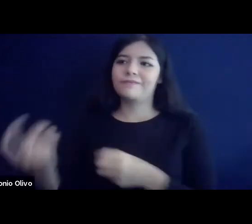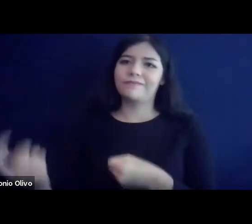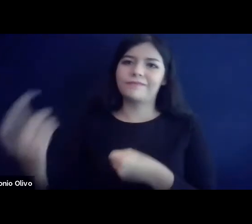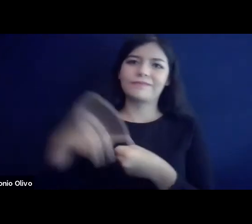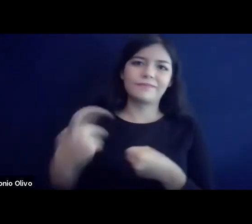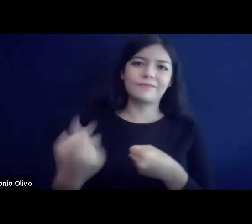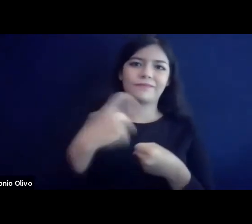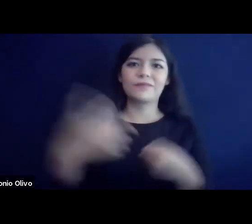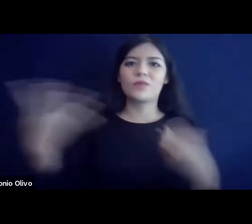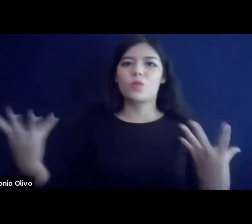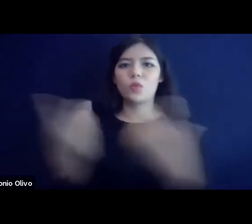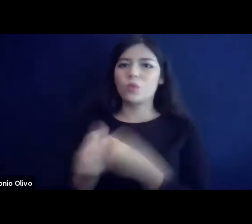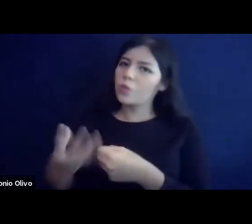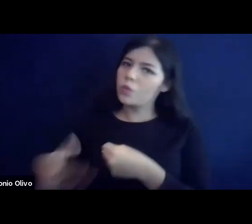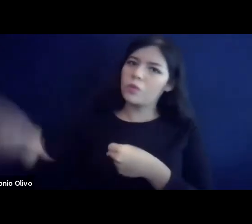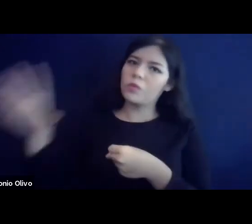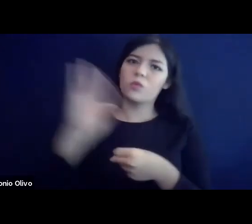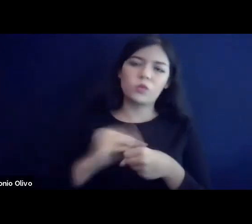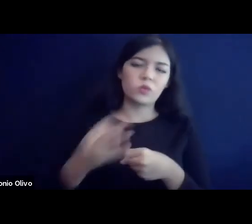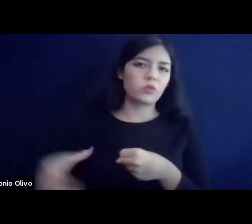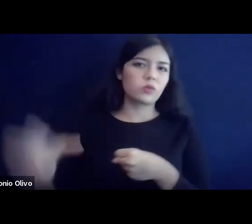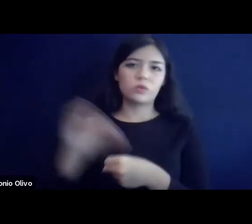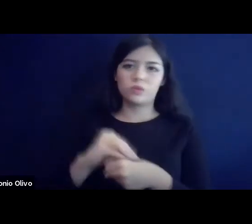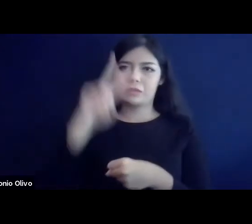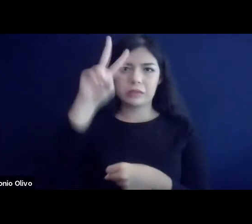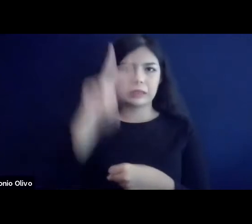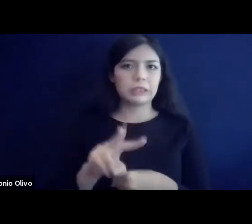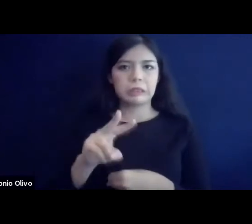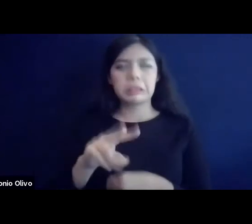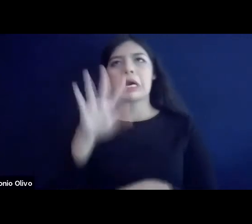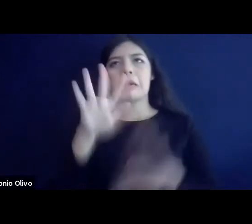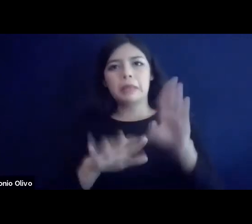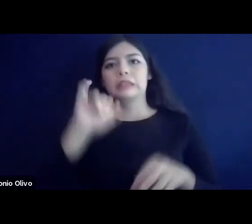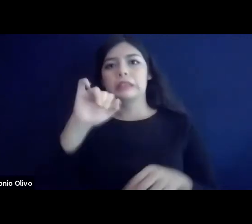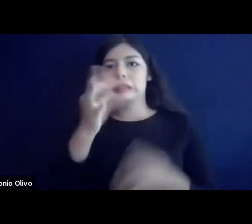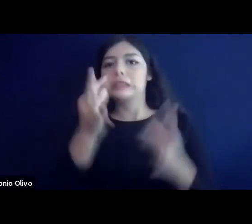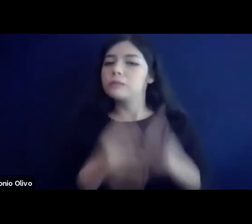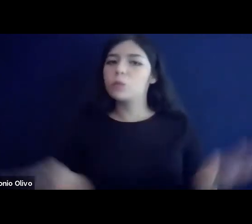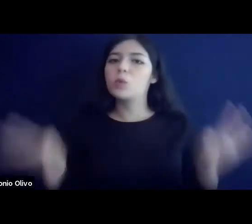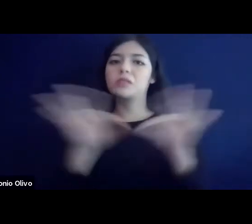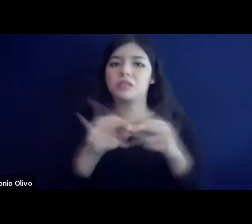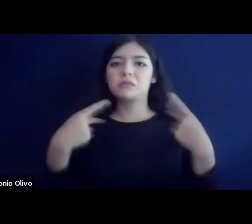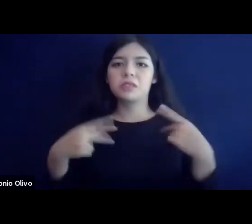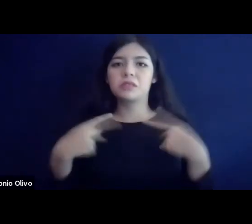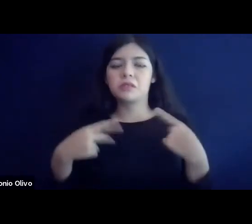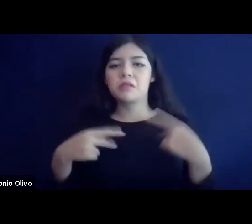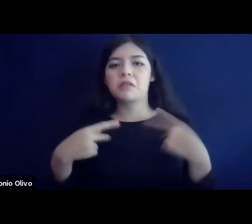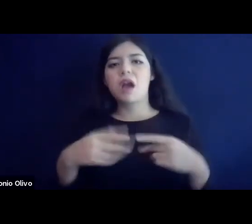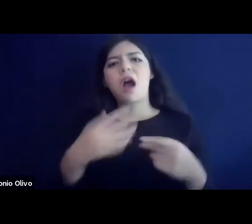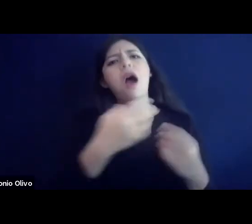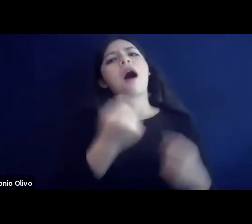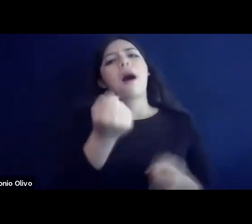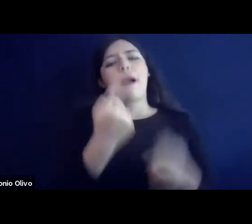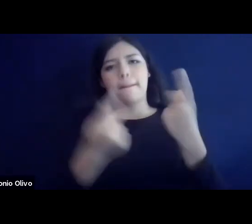Personal como los maestros o los administrativos que tenemos alguna discapacidad. Mas sin embargo, pues